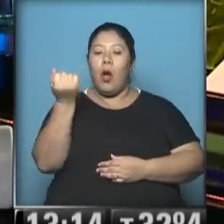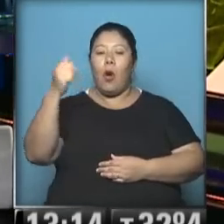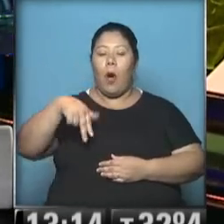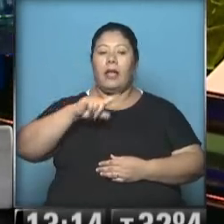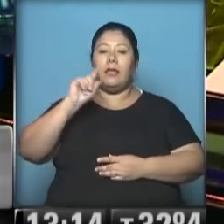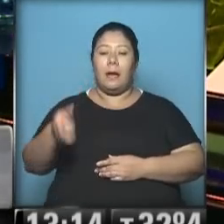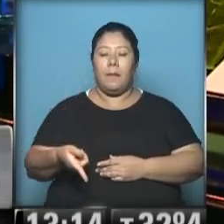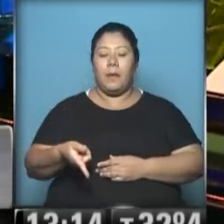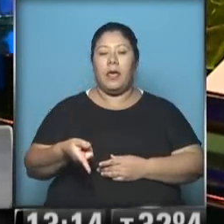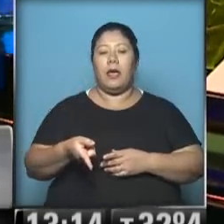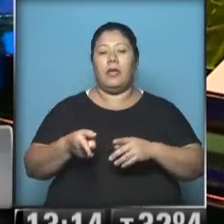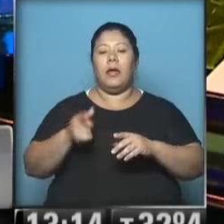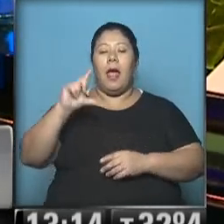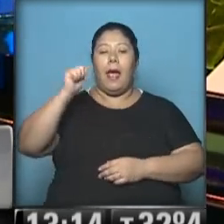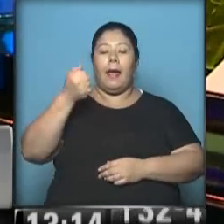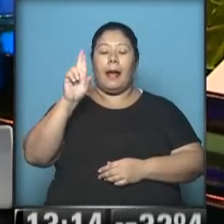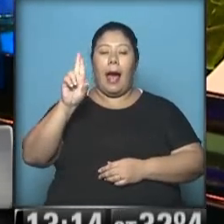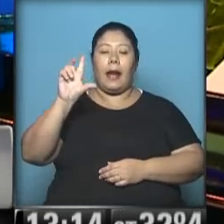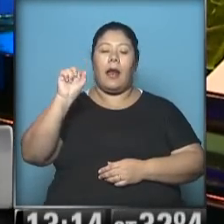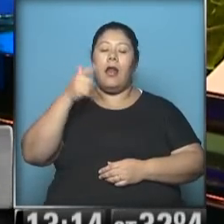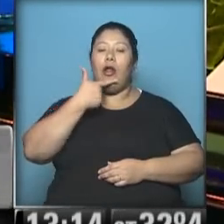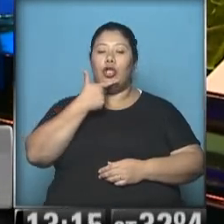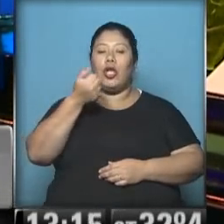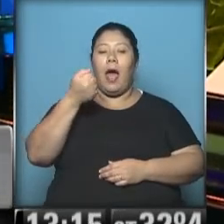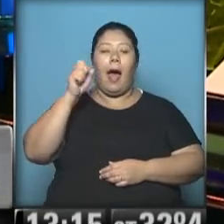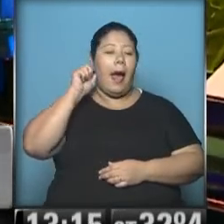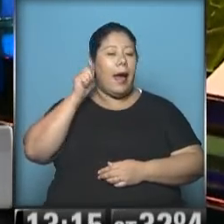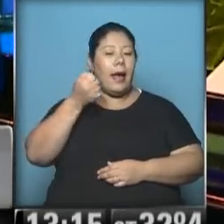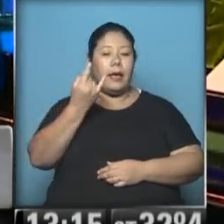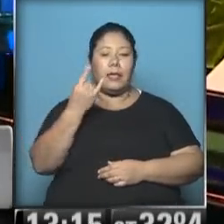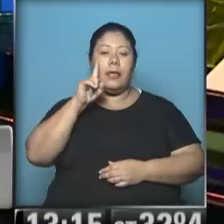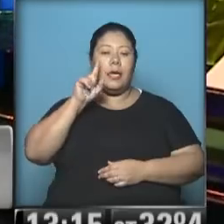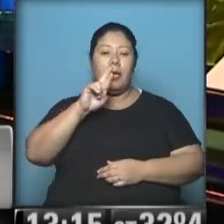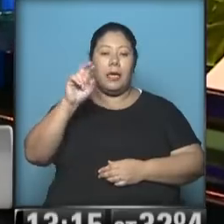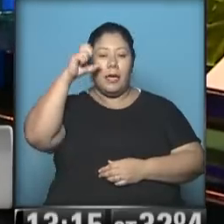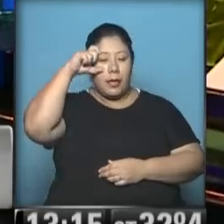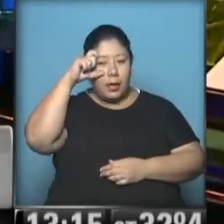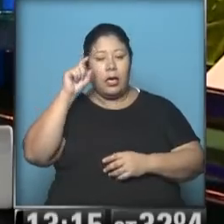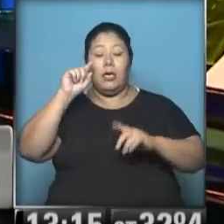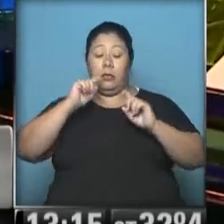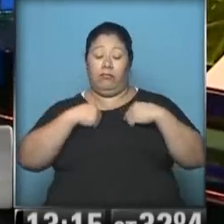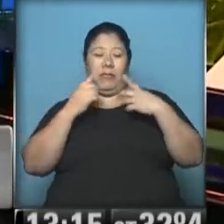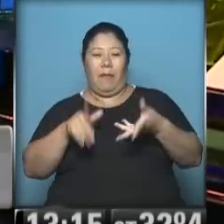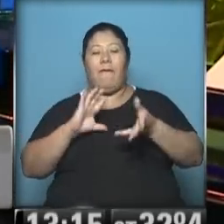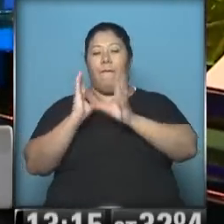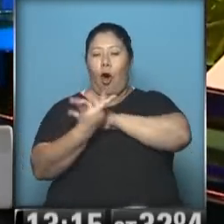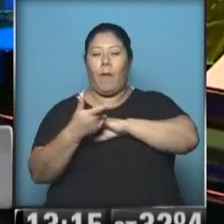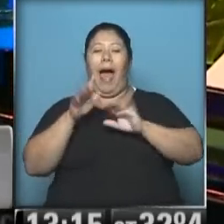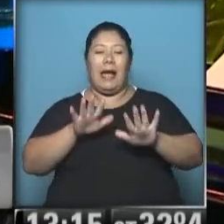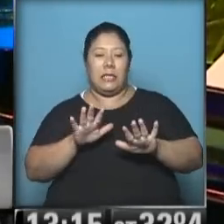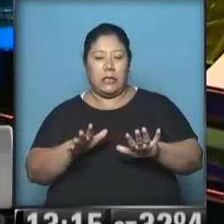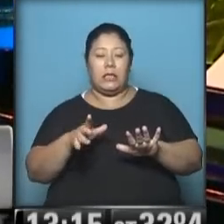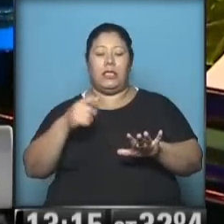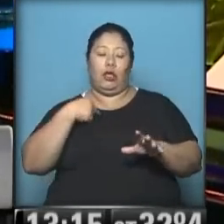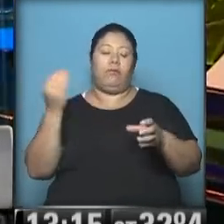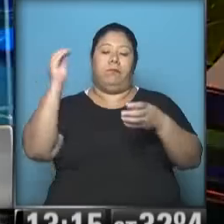Aguirre. Entonces esos también son los que marcan el rumbo estético de un montón de gente, y yo me incluyo. Así que, bueno, muy feliz de poder